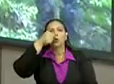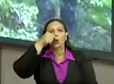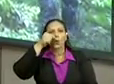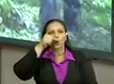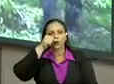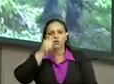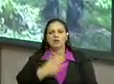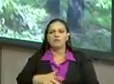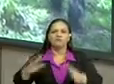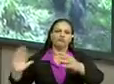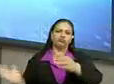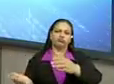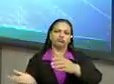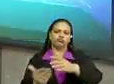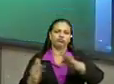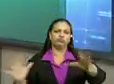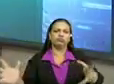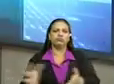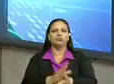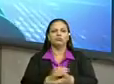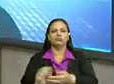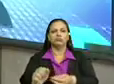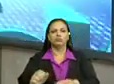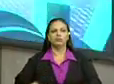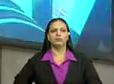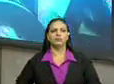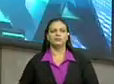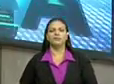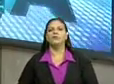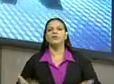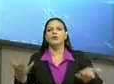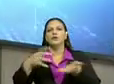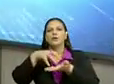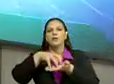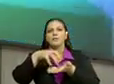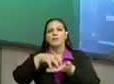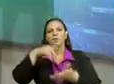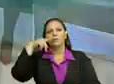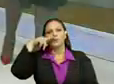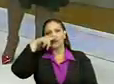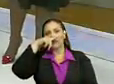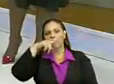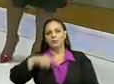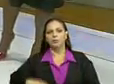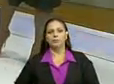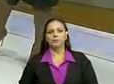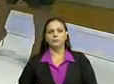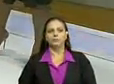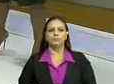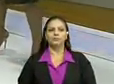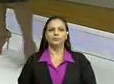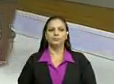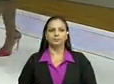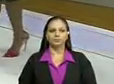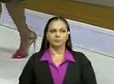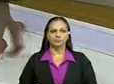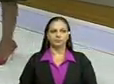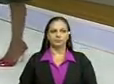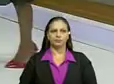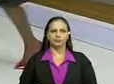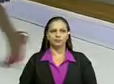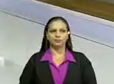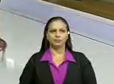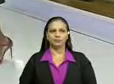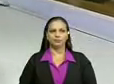de pasta base de cocaína en Sucumbíos. Estamos subiendo de categoría, ay, pero para lo